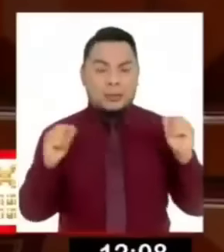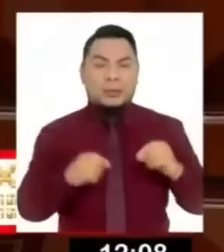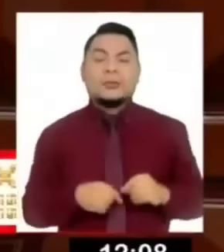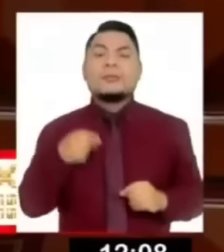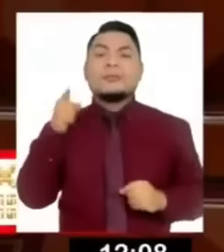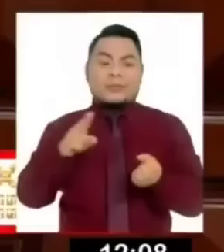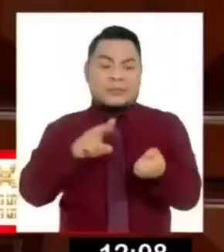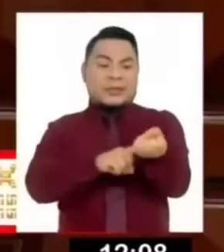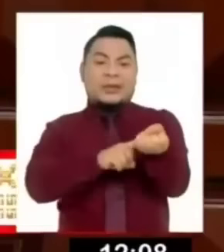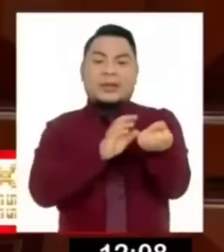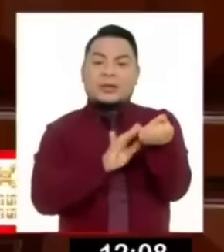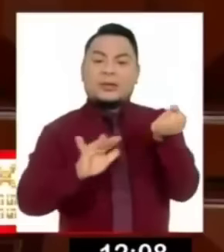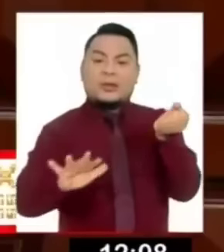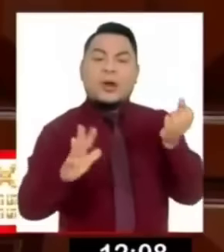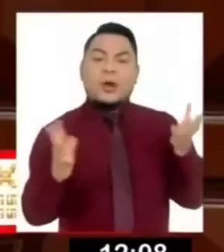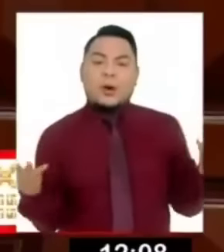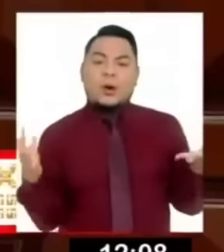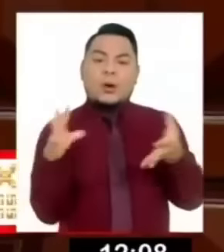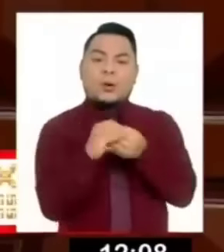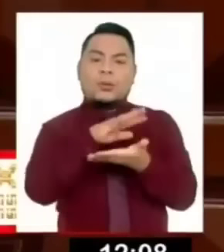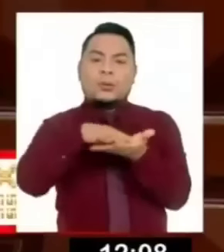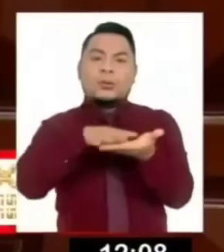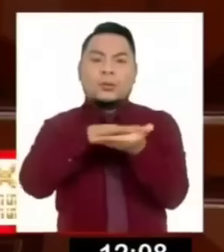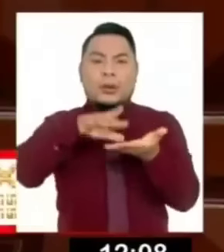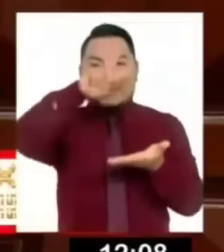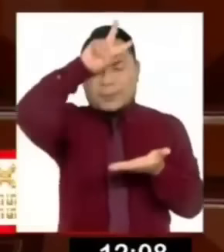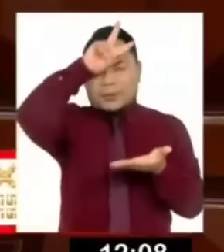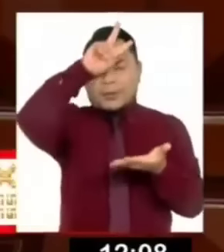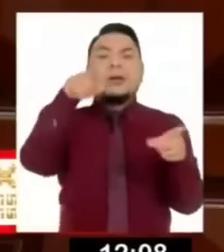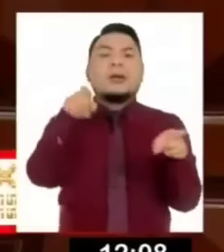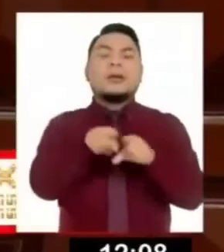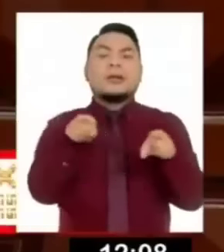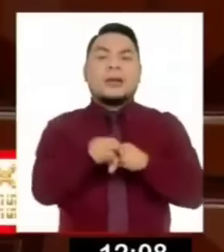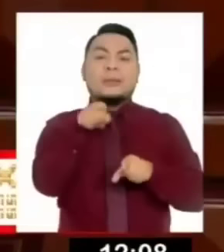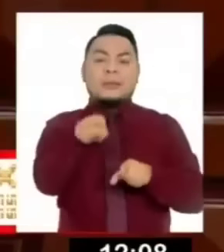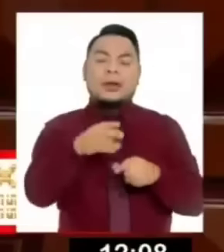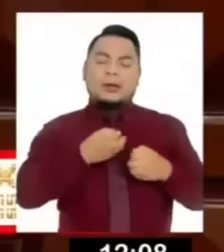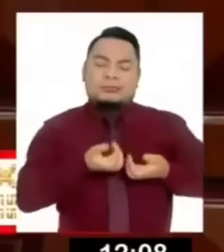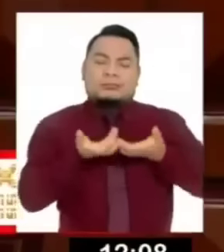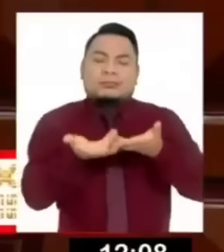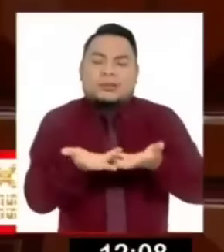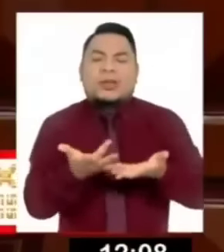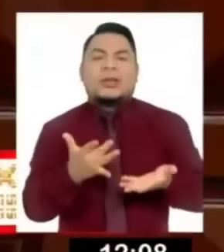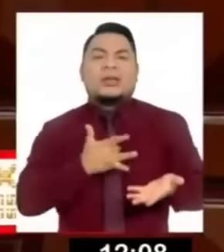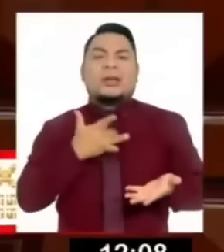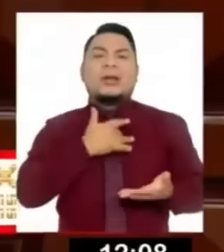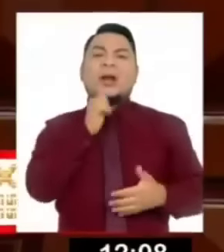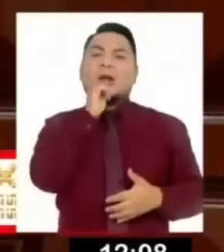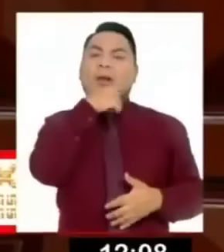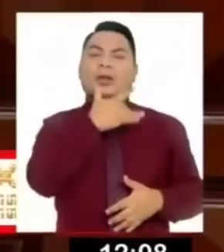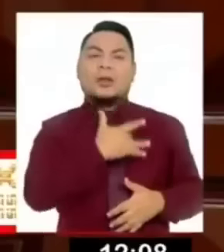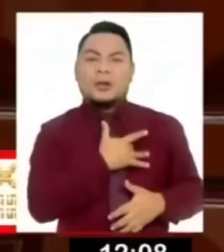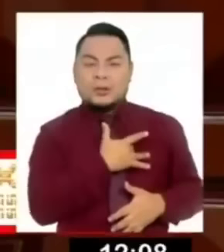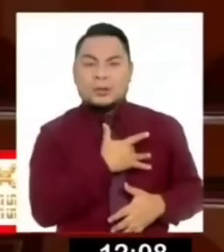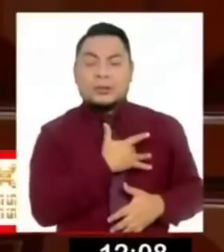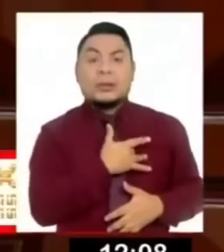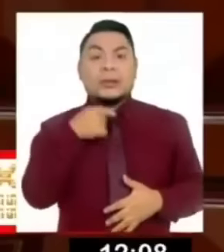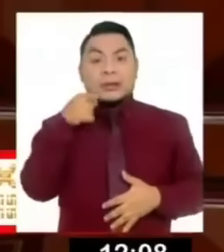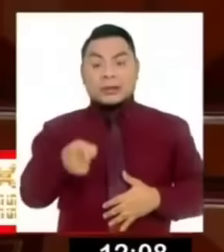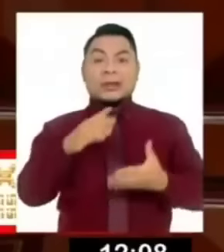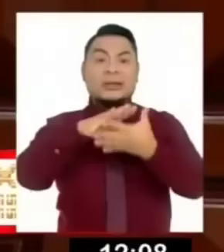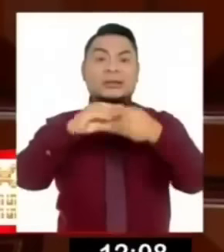Sangre que enriqueció nuestras venas, pero lleva también consigo el dolor. Estas no son